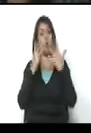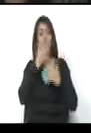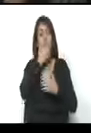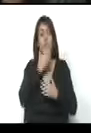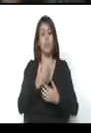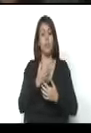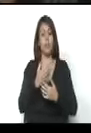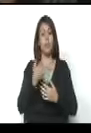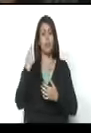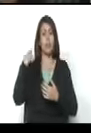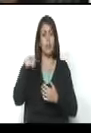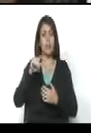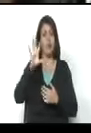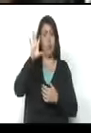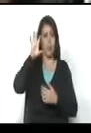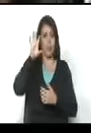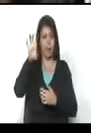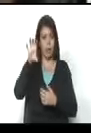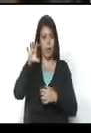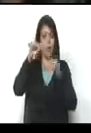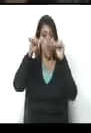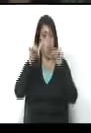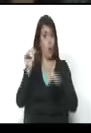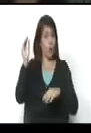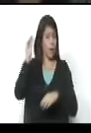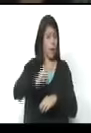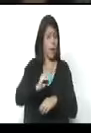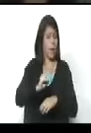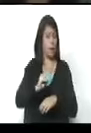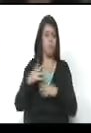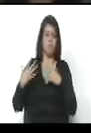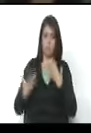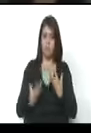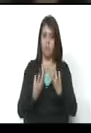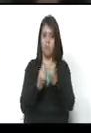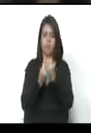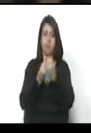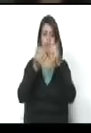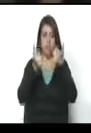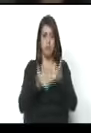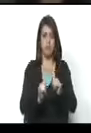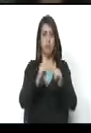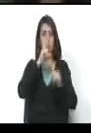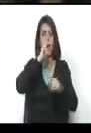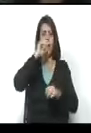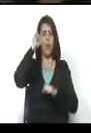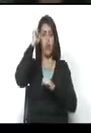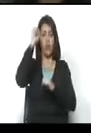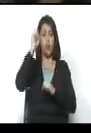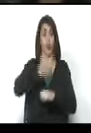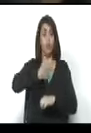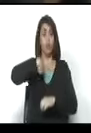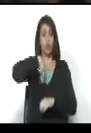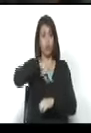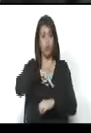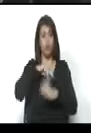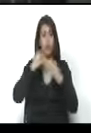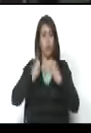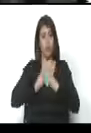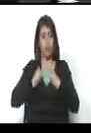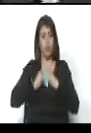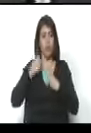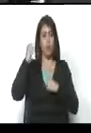diciembre, tendremos patria hoy más que nunca, acompañando a tu hijo Nicolás Maduro. Nosotros